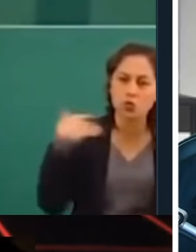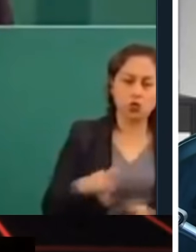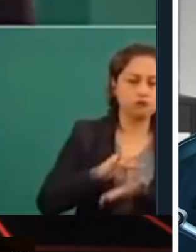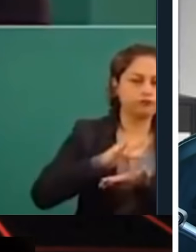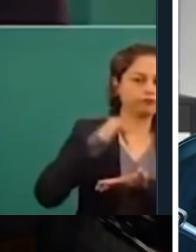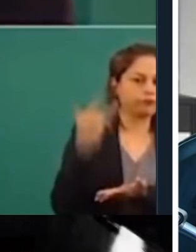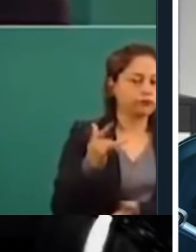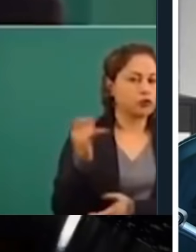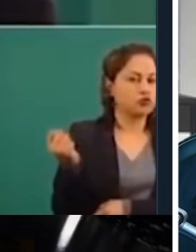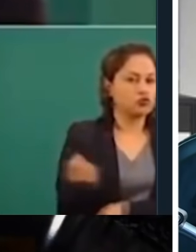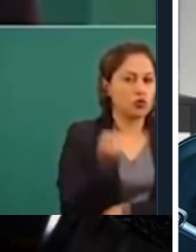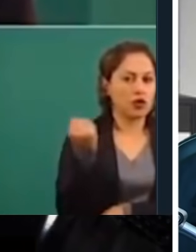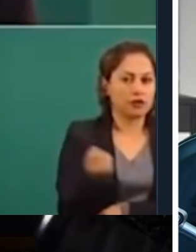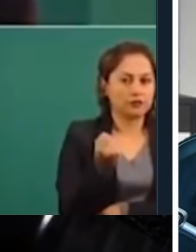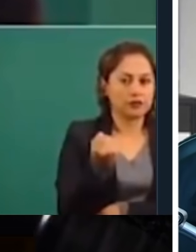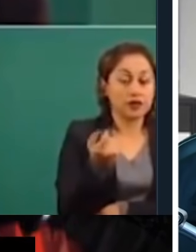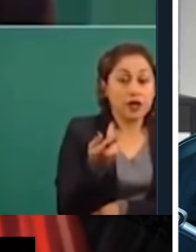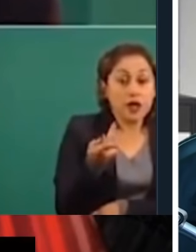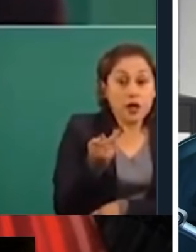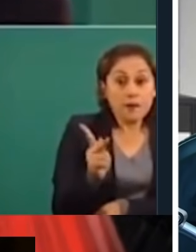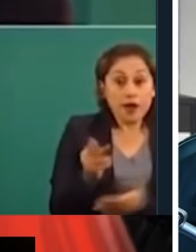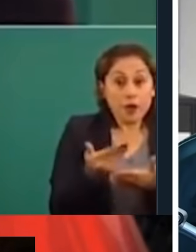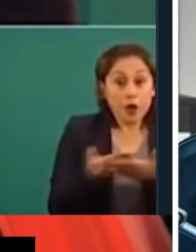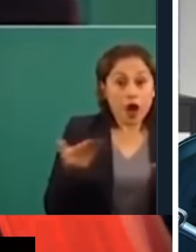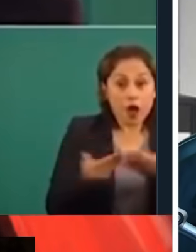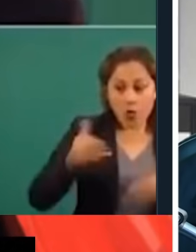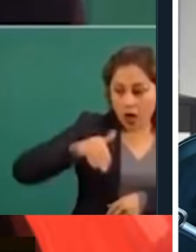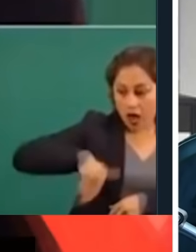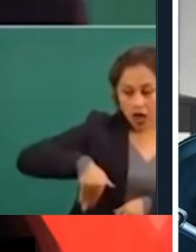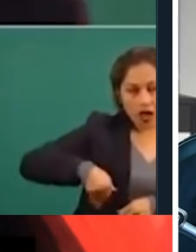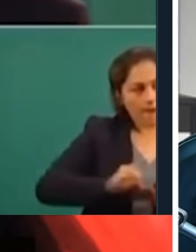acontecimientos si deben de